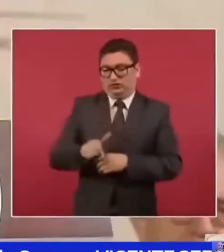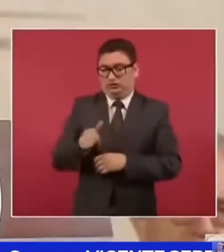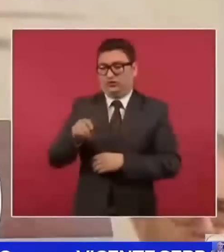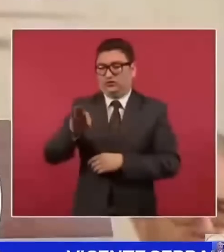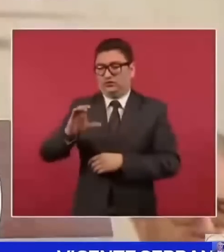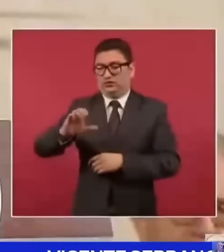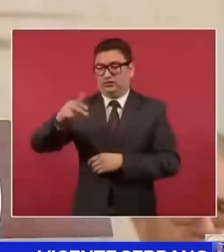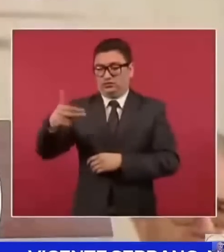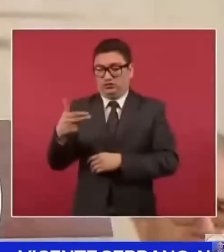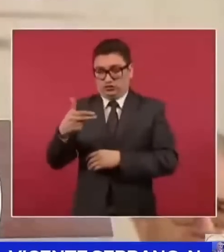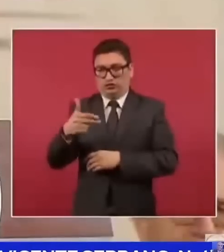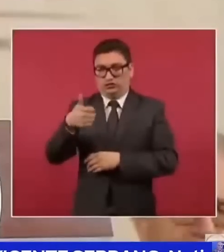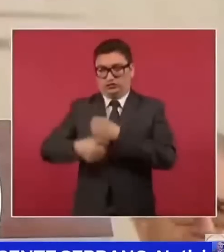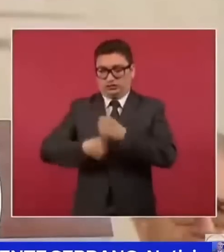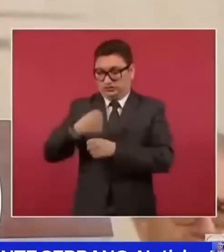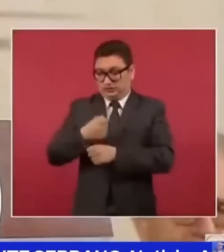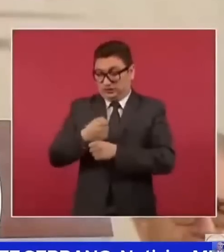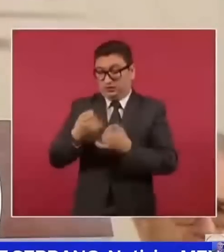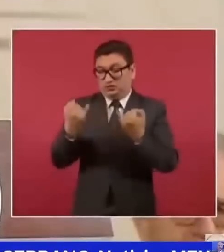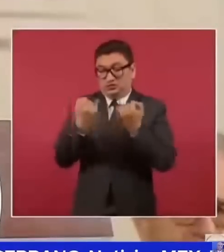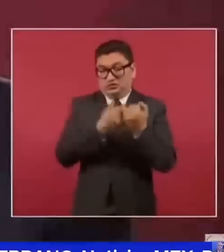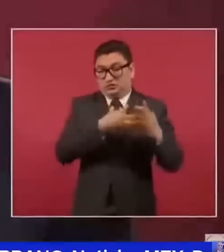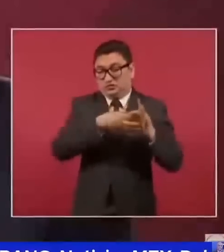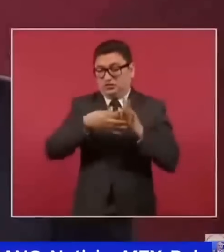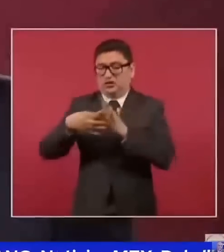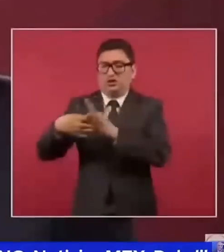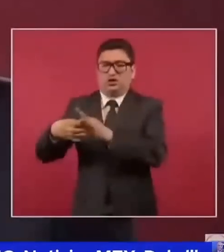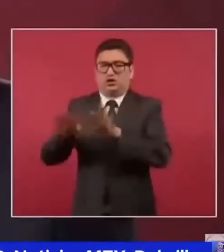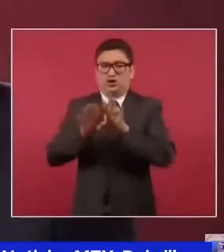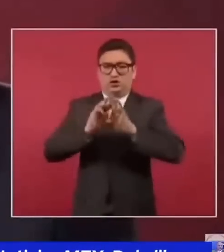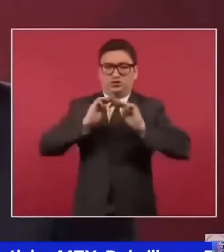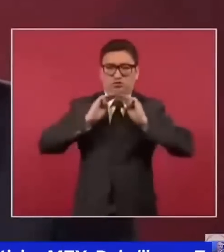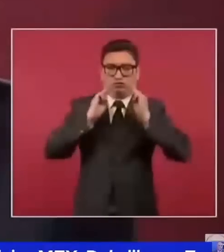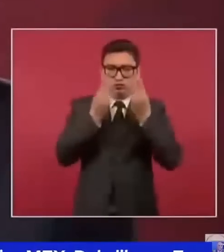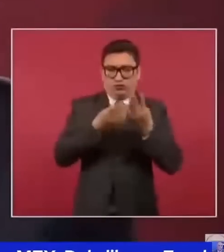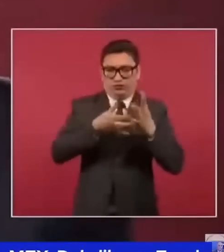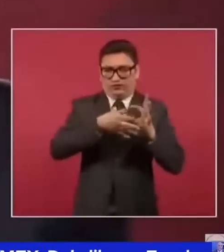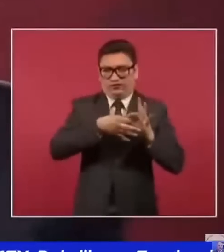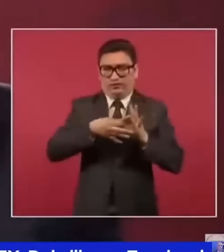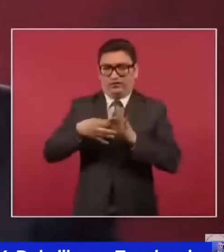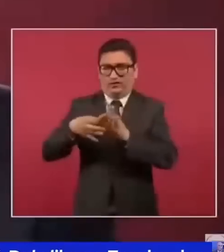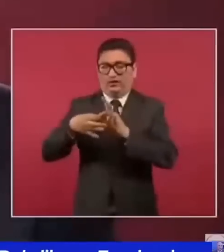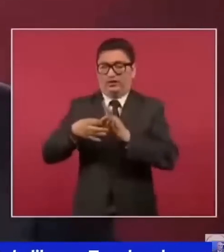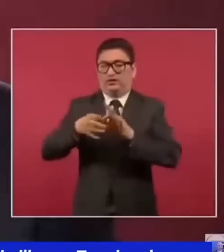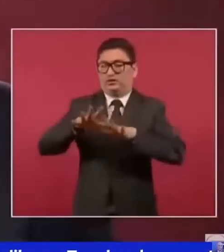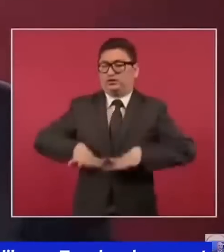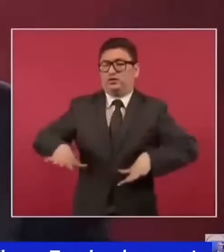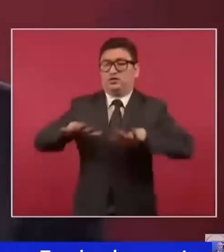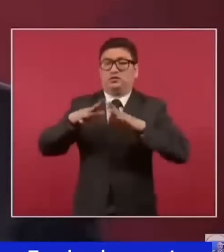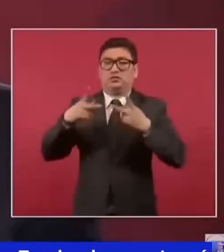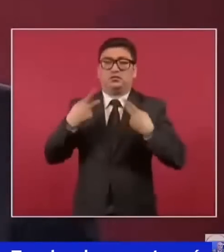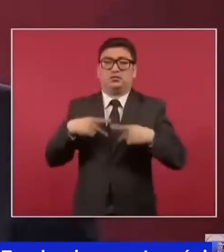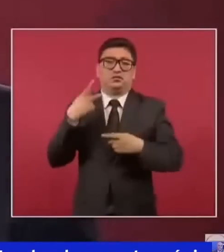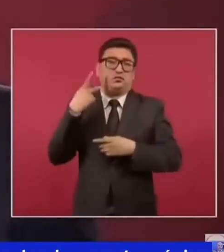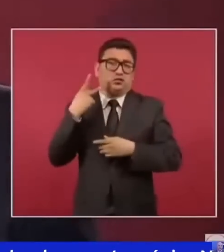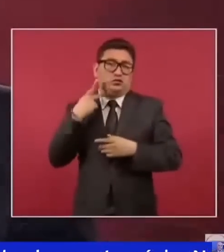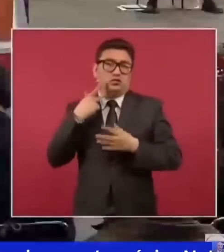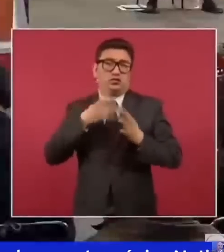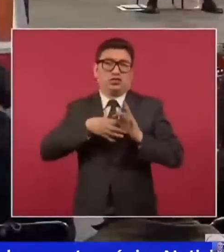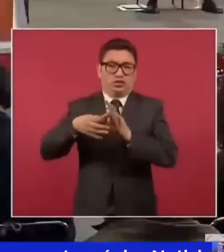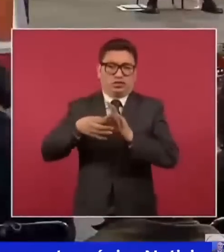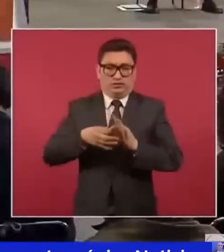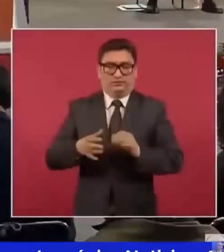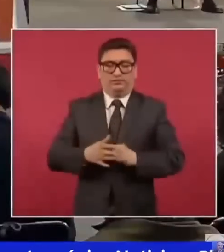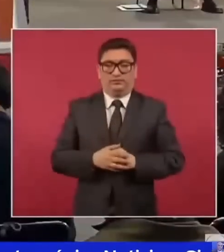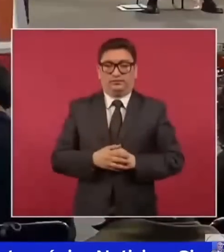es que se asociaron la delincuencia organizada con la delincuencia de cuello blanco. Si no